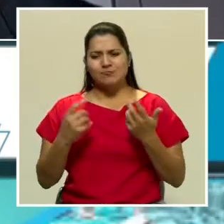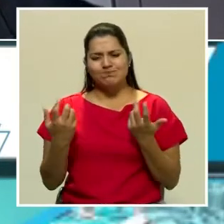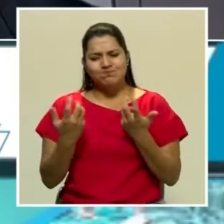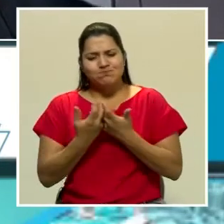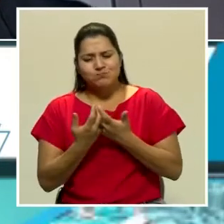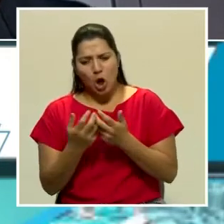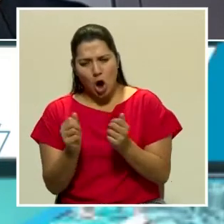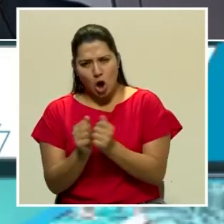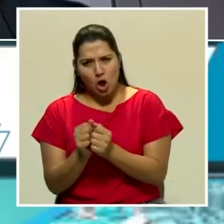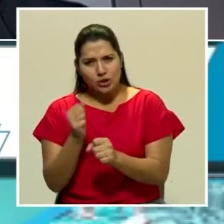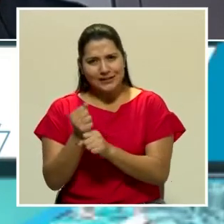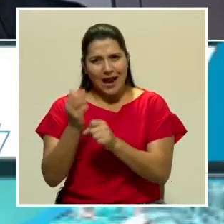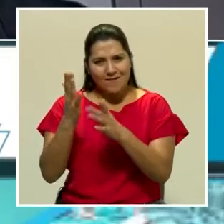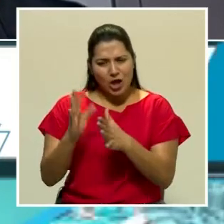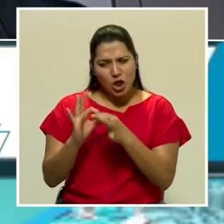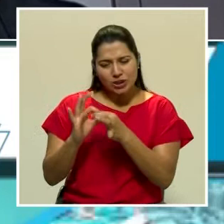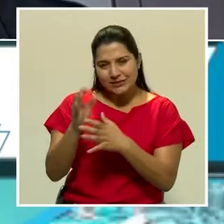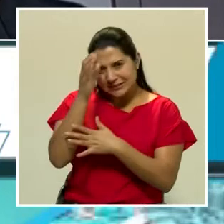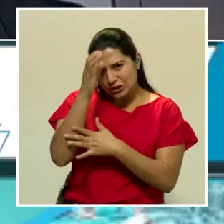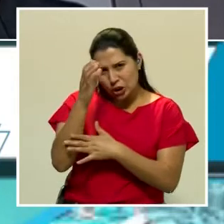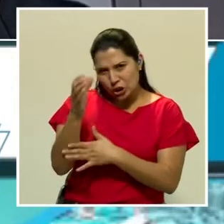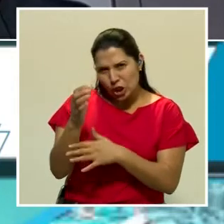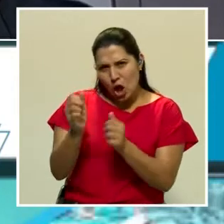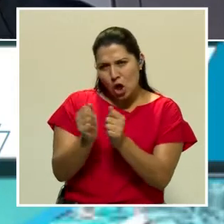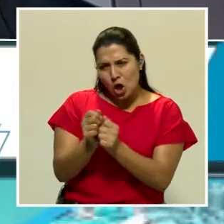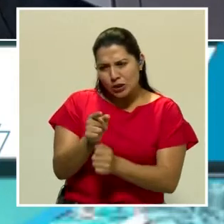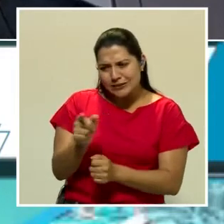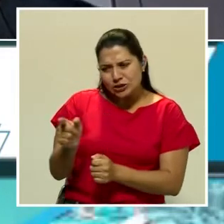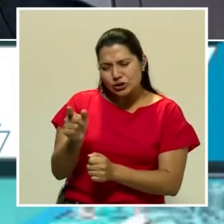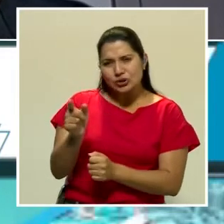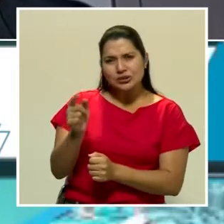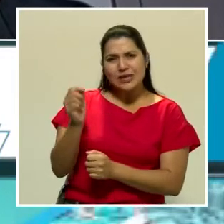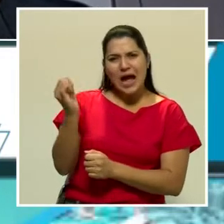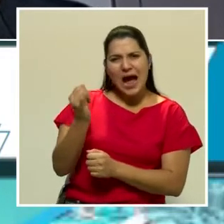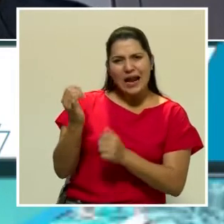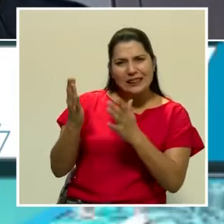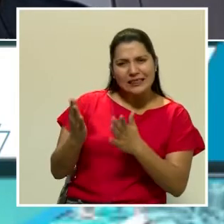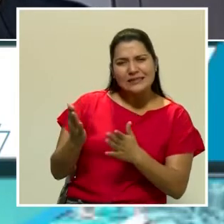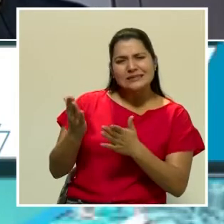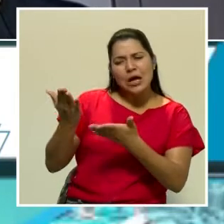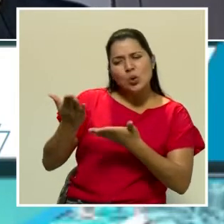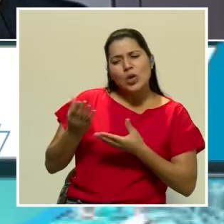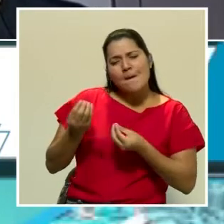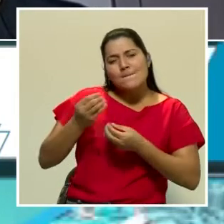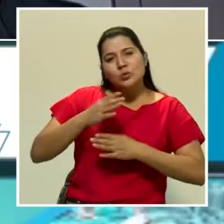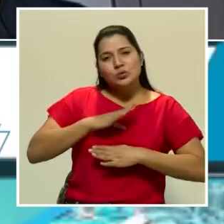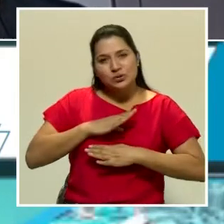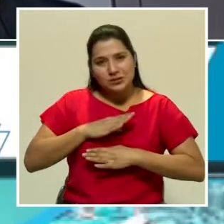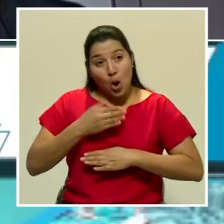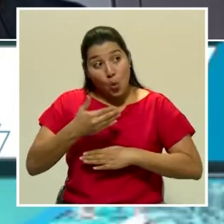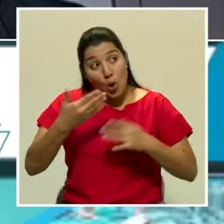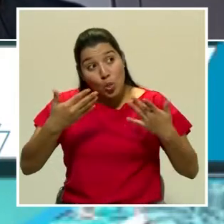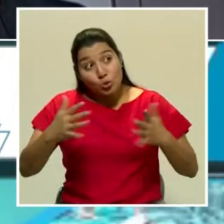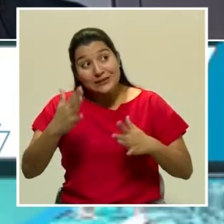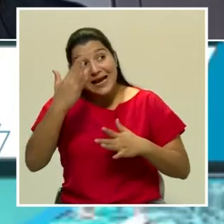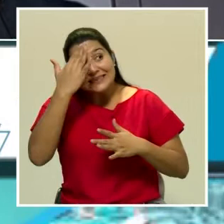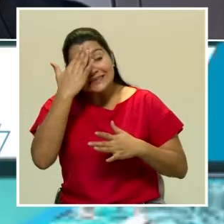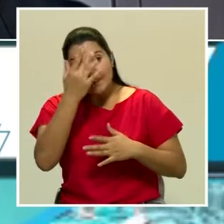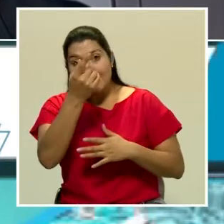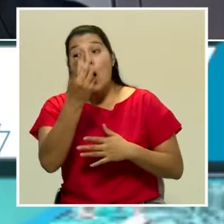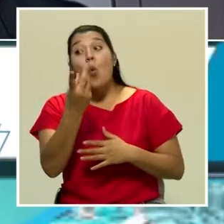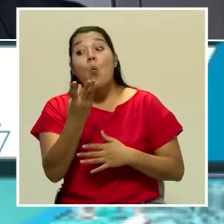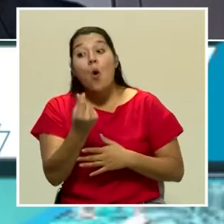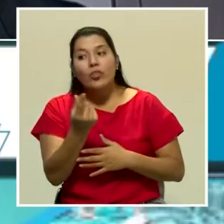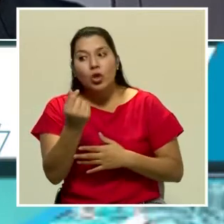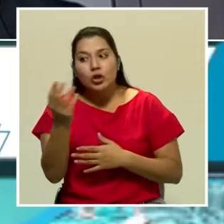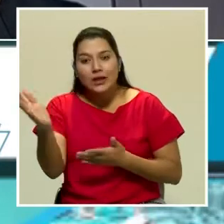cultura, con los artistas que nos dan tantas satisfacciones. Una vez que se sepa el monto, ¿cómo lo van a